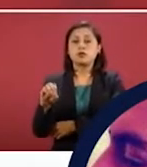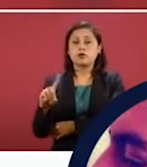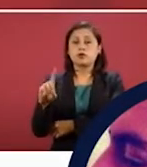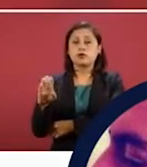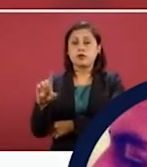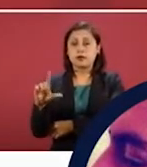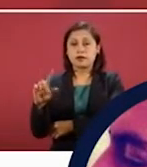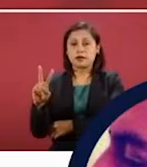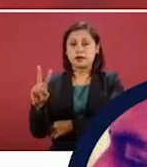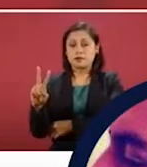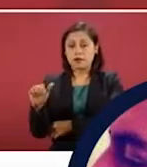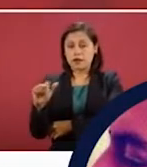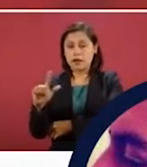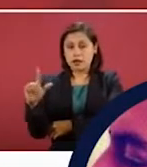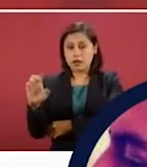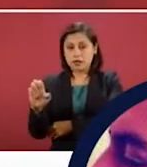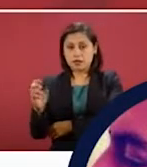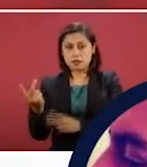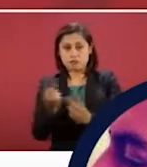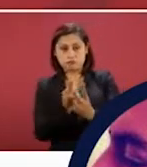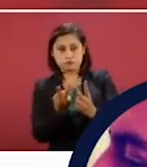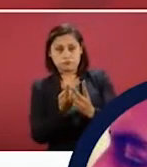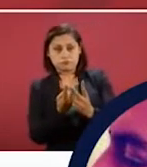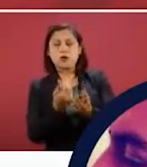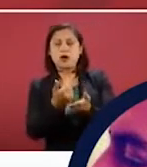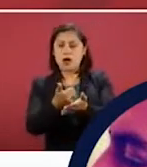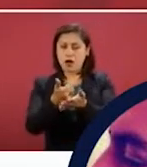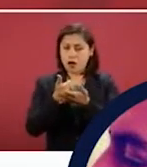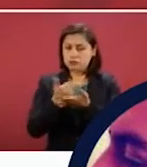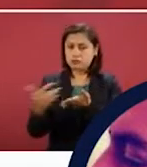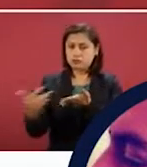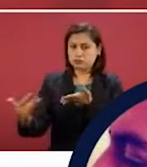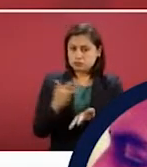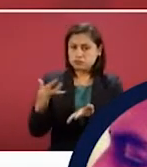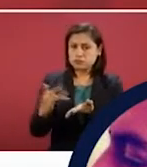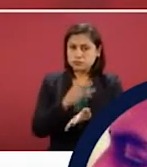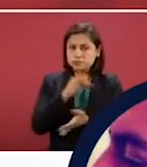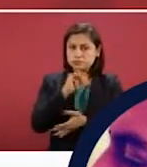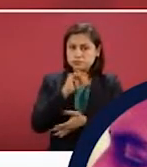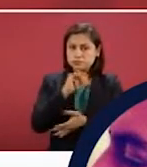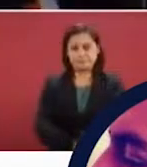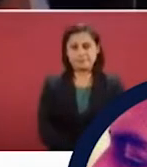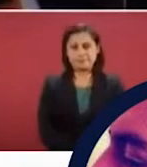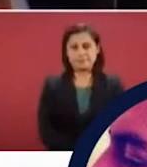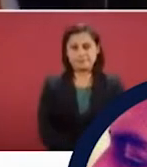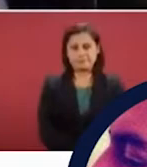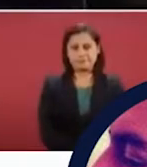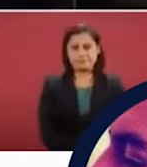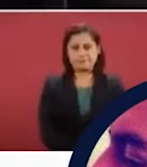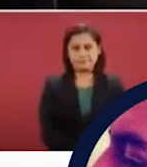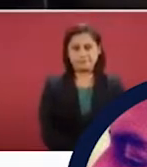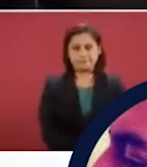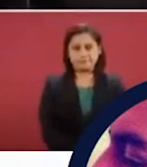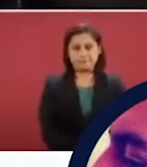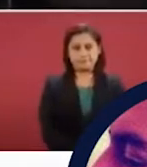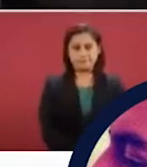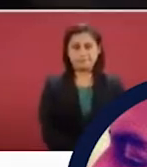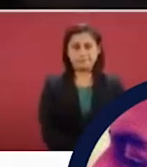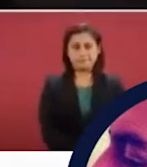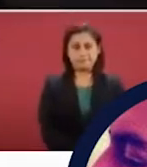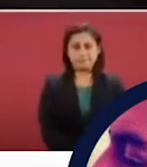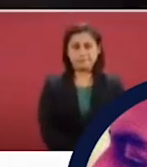659 mil millones, o ya no, 859 mil o 659 mil, Tocayo. Buenos días. 59 mil, Tocayo, así es.